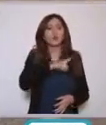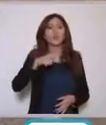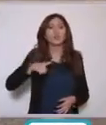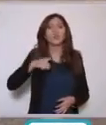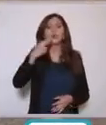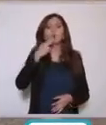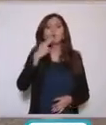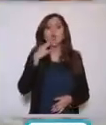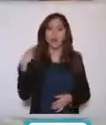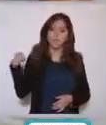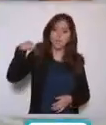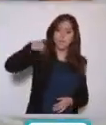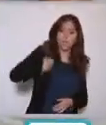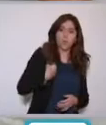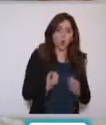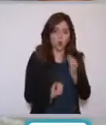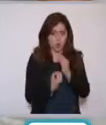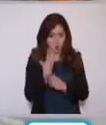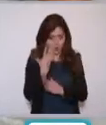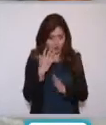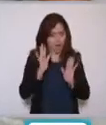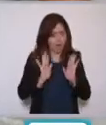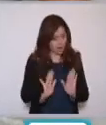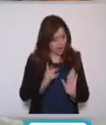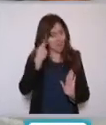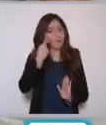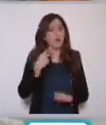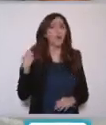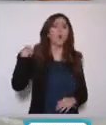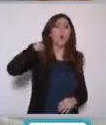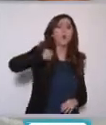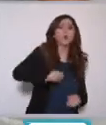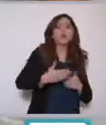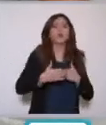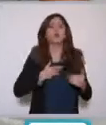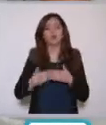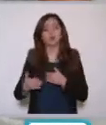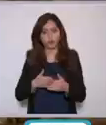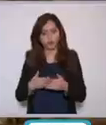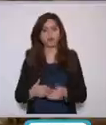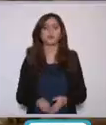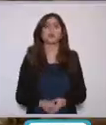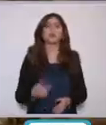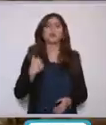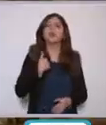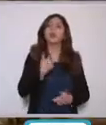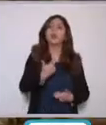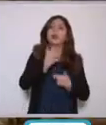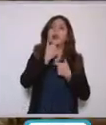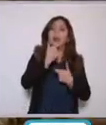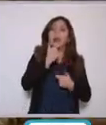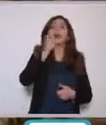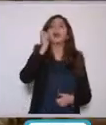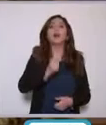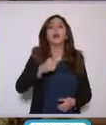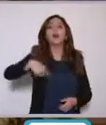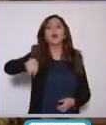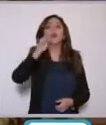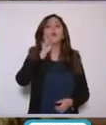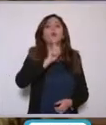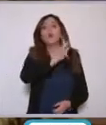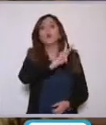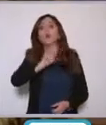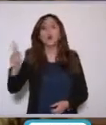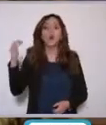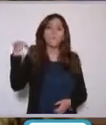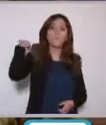bolsa nueva. Exacto. Pero hay de bolsas a bolsas. Oye, que aparte a mí me da mucha risa porque tengo muchas clientas que cambian de bolsa casi todos los días y muchas que